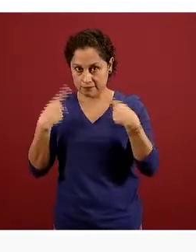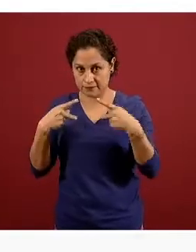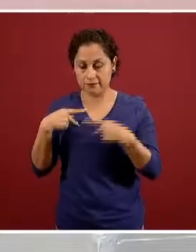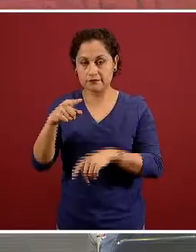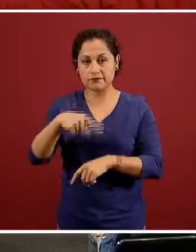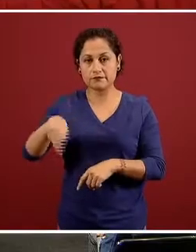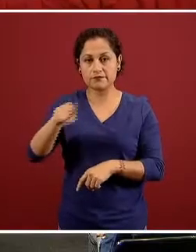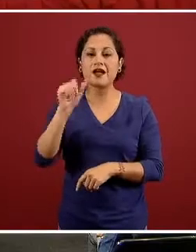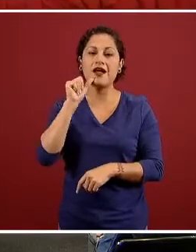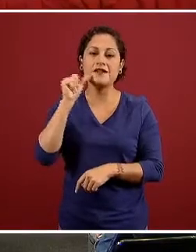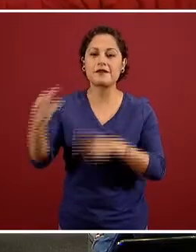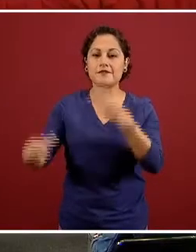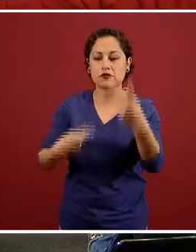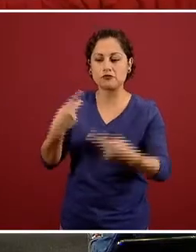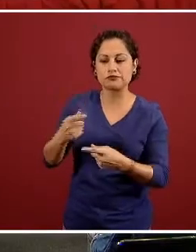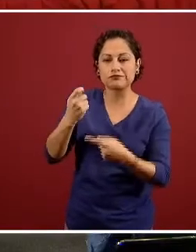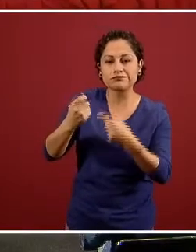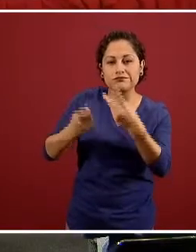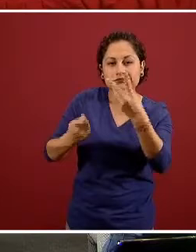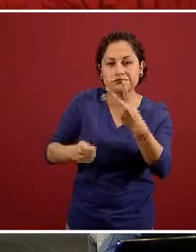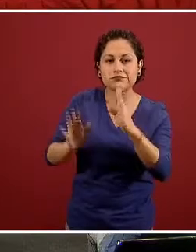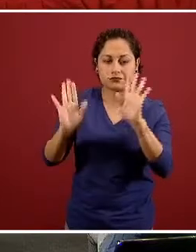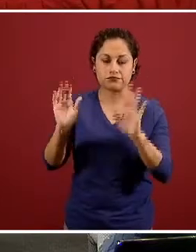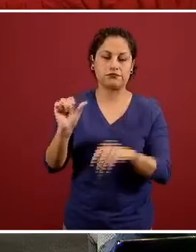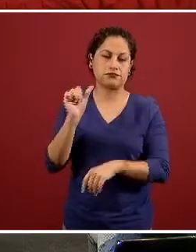de manera específica. Y